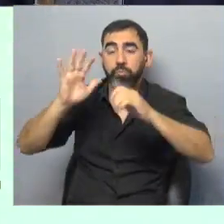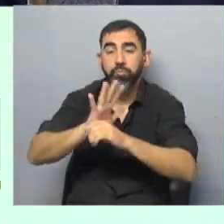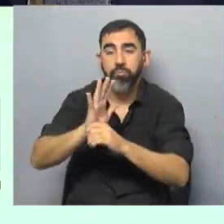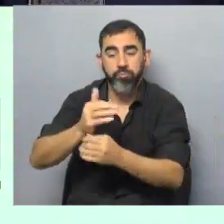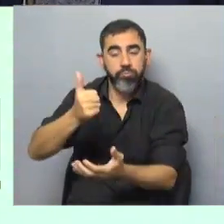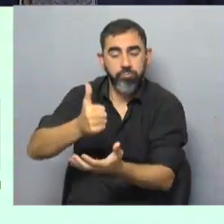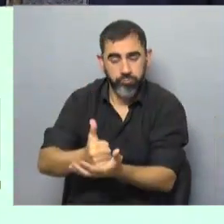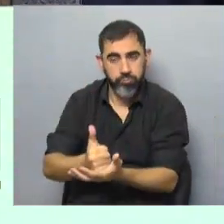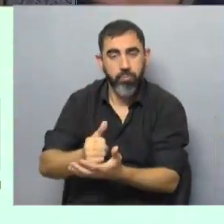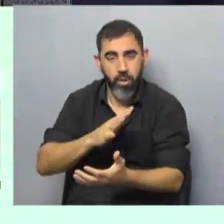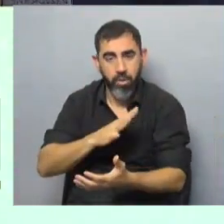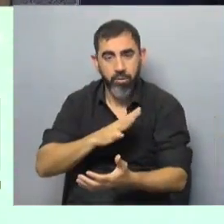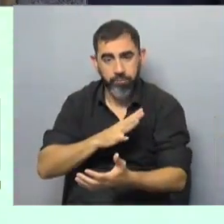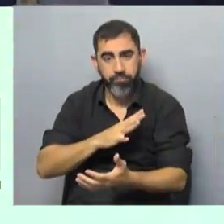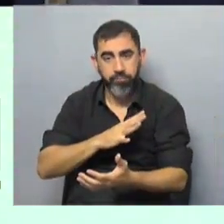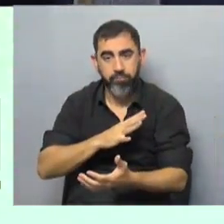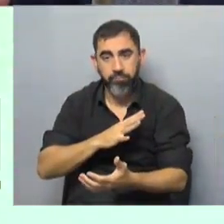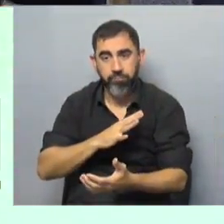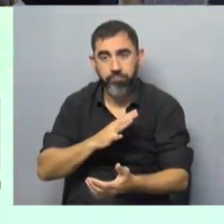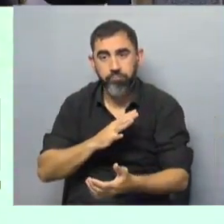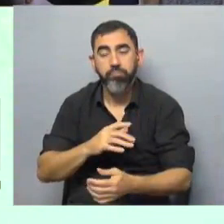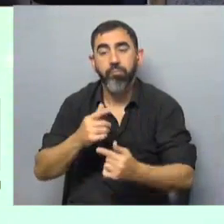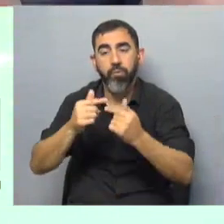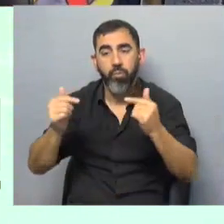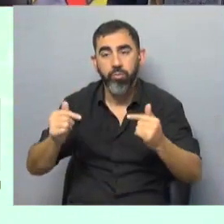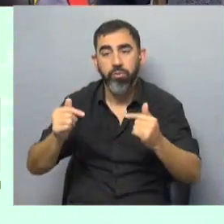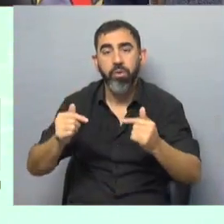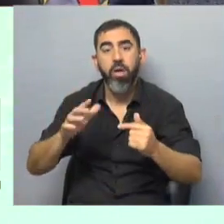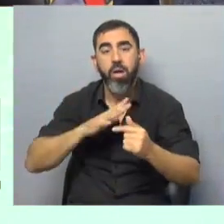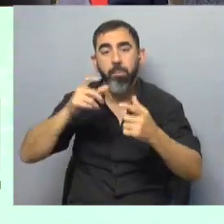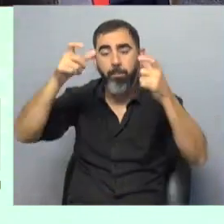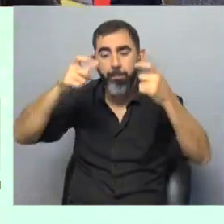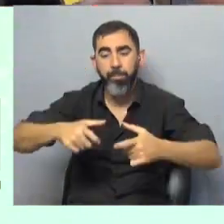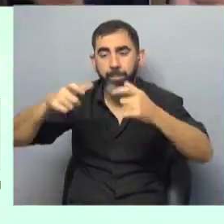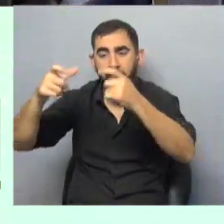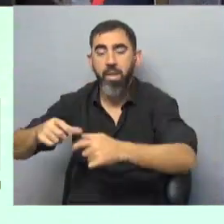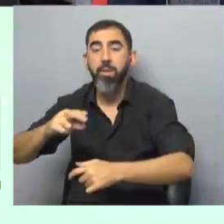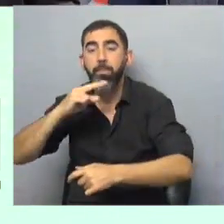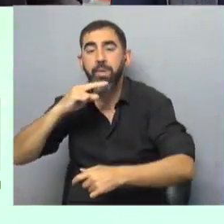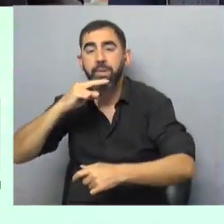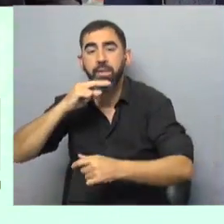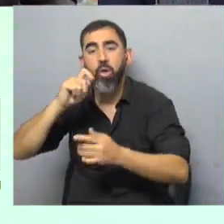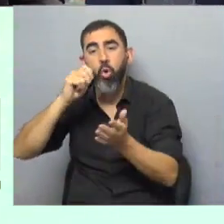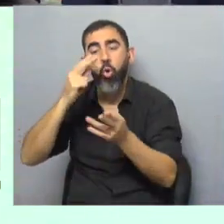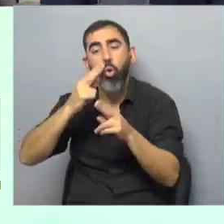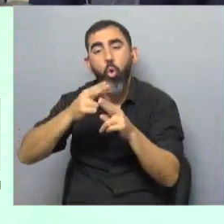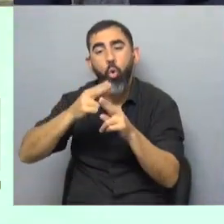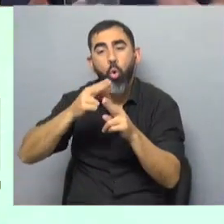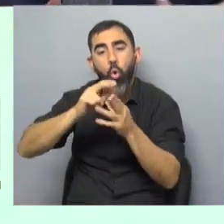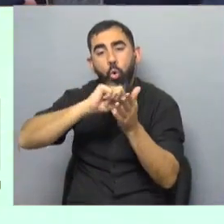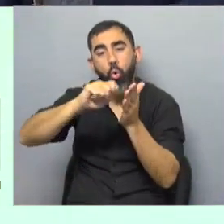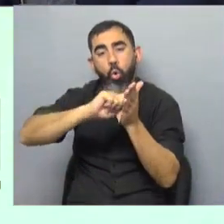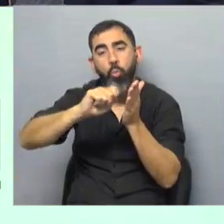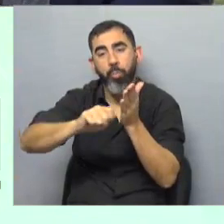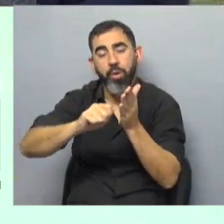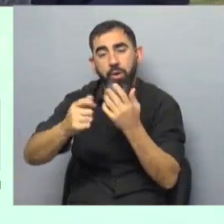está, que está presente, ese elemento después descargan unos pilares metálicos también, donde están grabados los nombres que